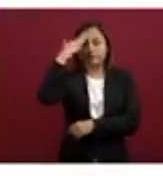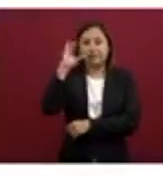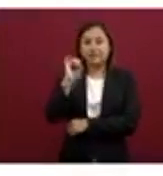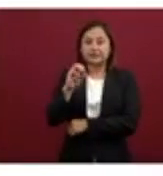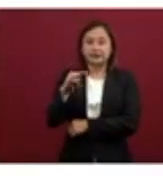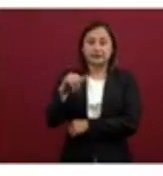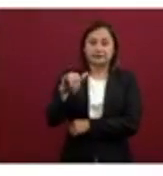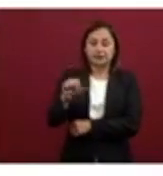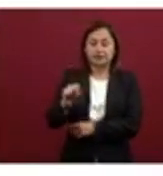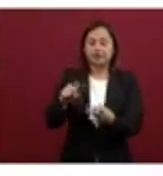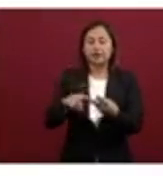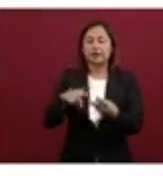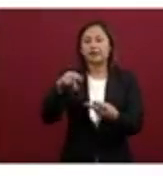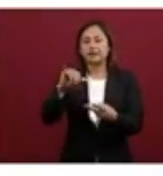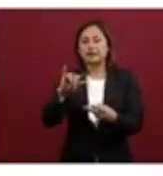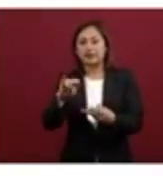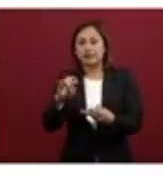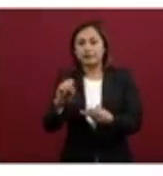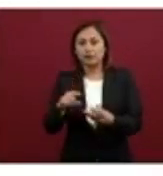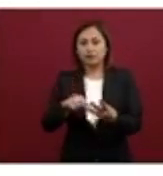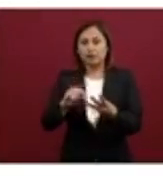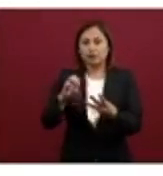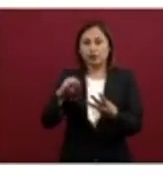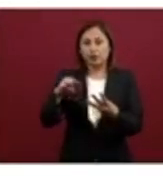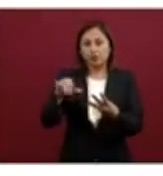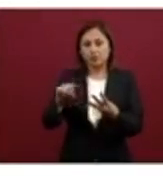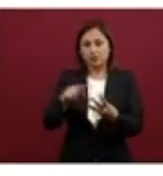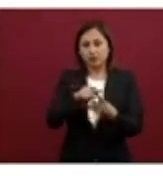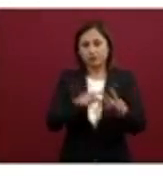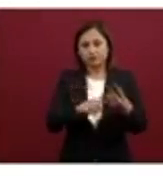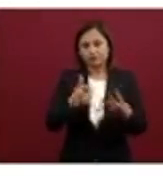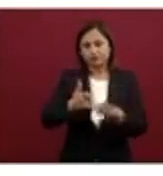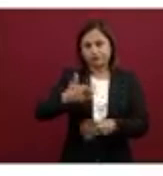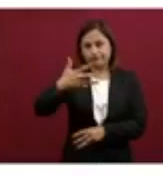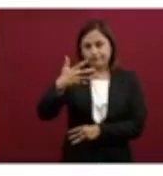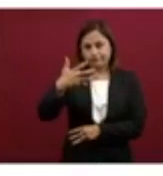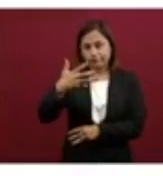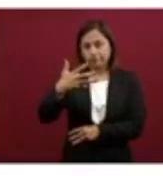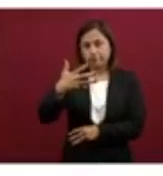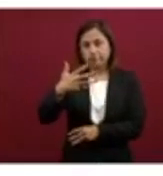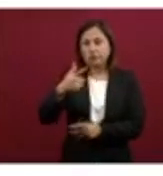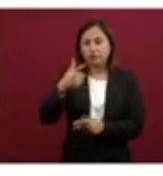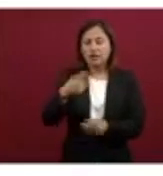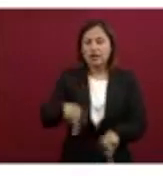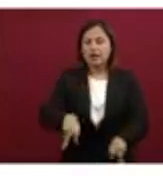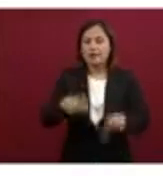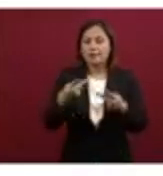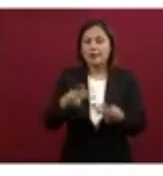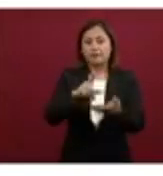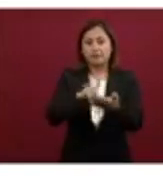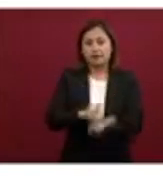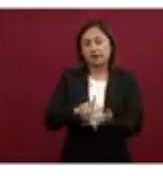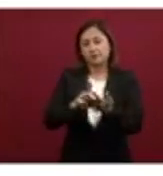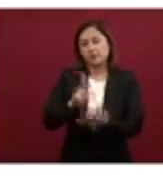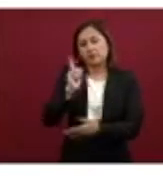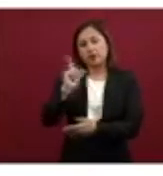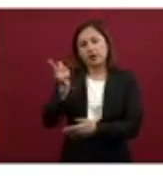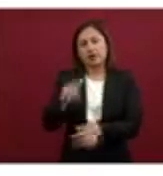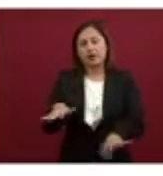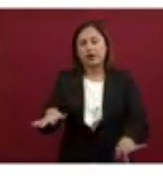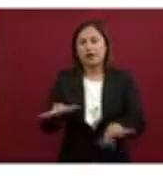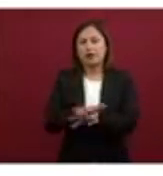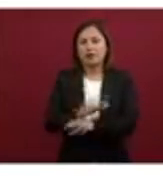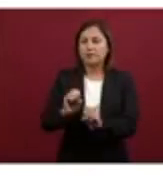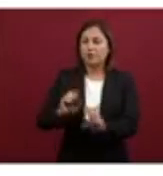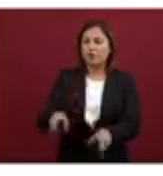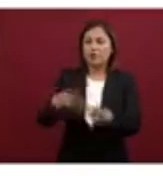Grupo Nieto, que ojalá lo que hicieron en la venta por litros lo hagan también en la venta por kilos, que realmente son las